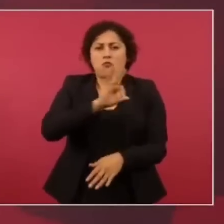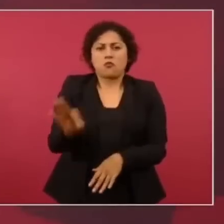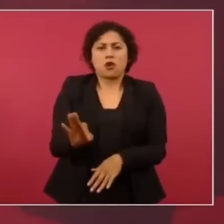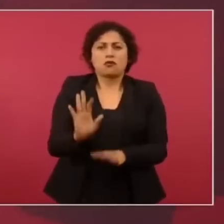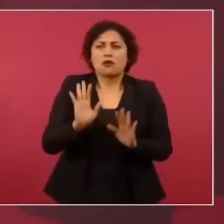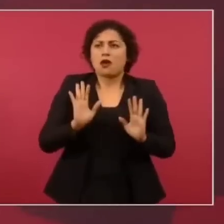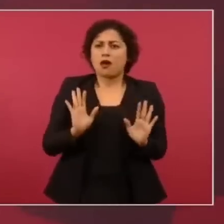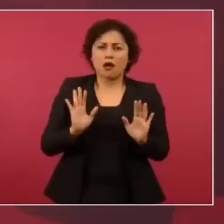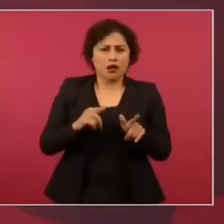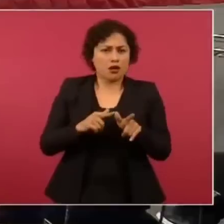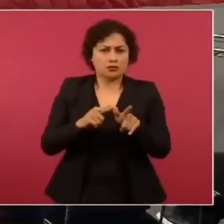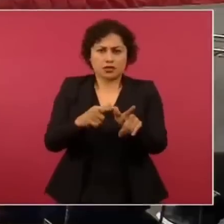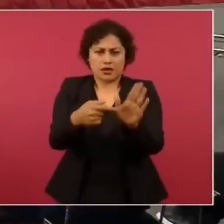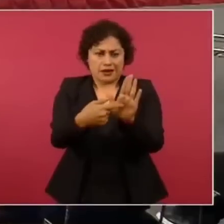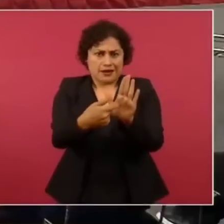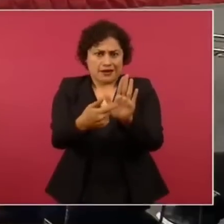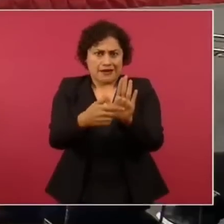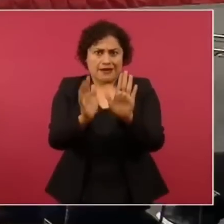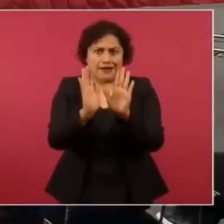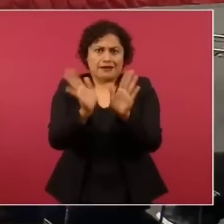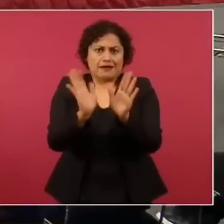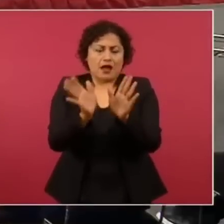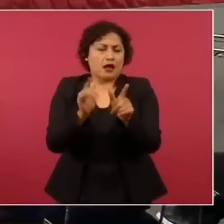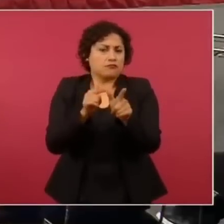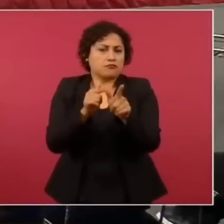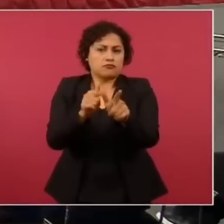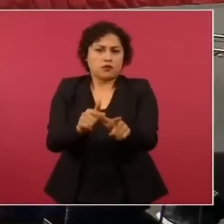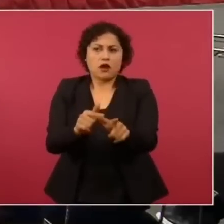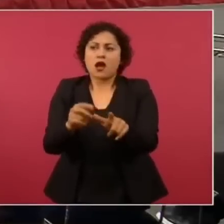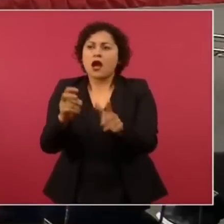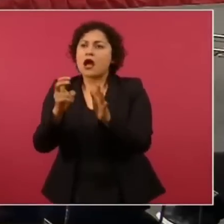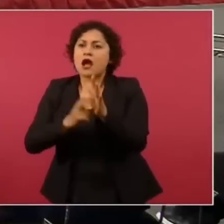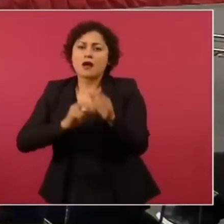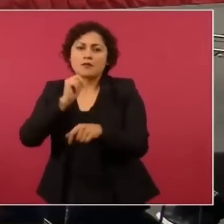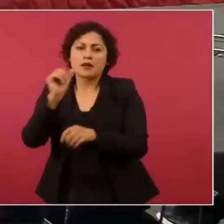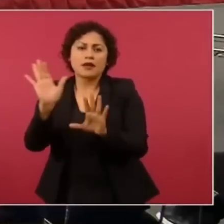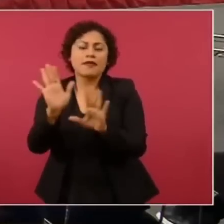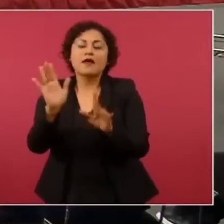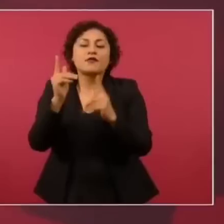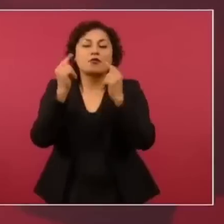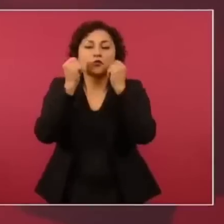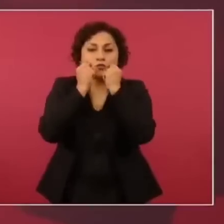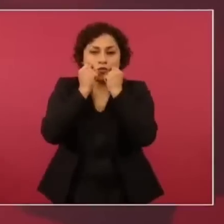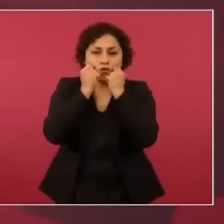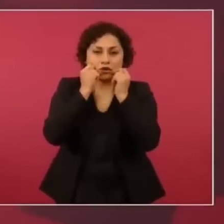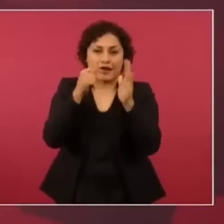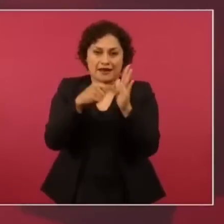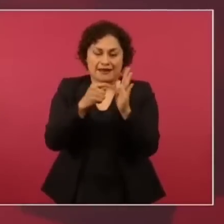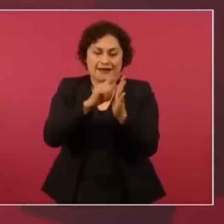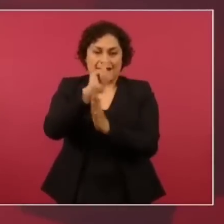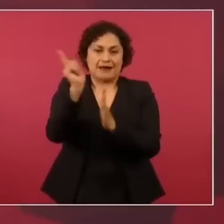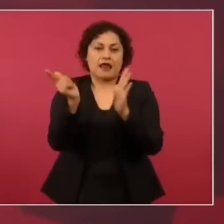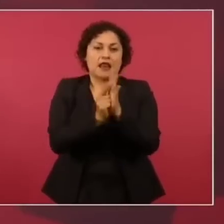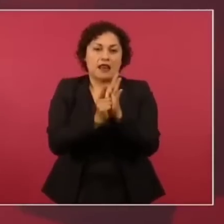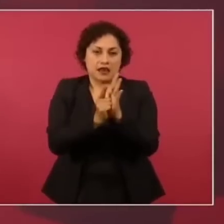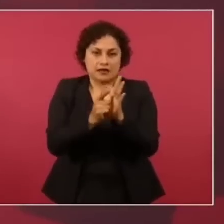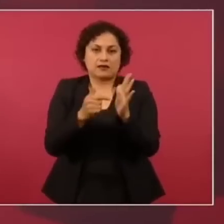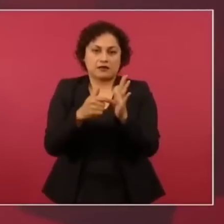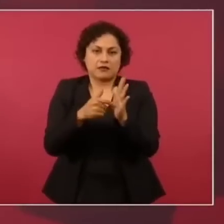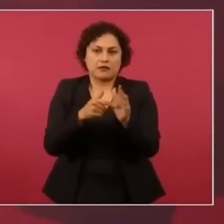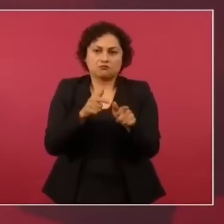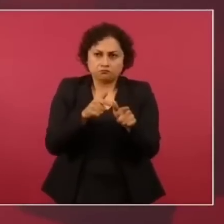pase lo que pase, ¿no? O sea, es retroactiva. Si la Constitución no fuera